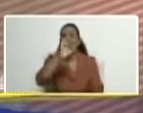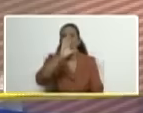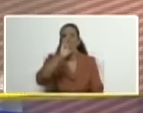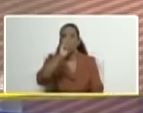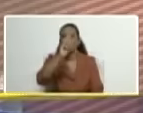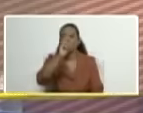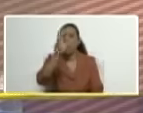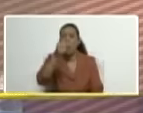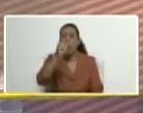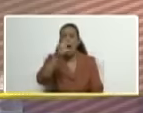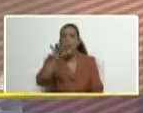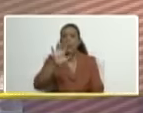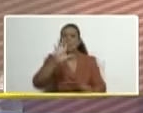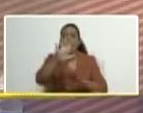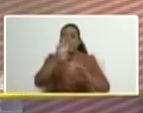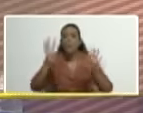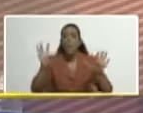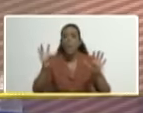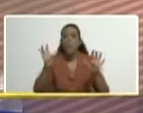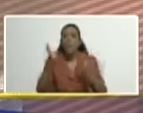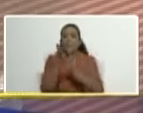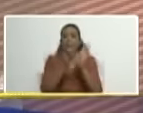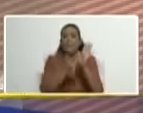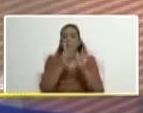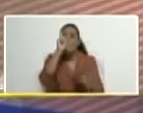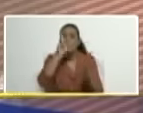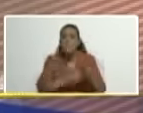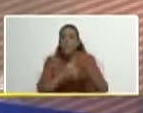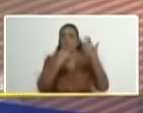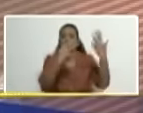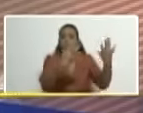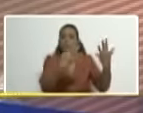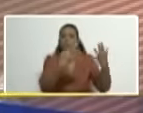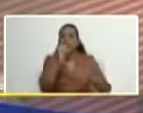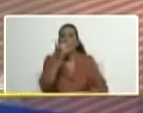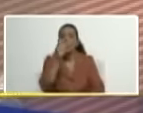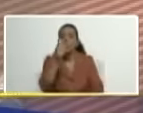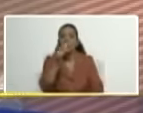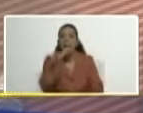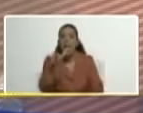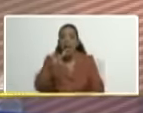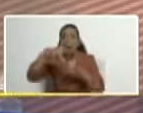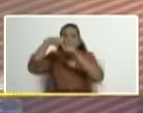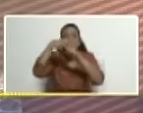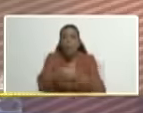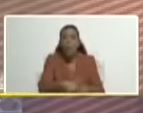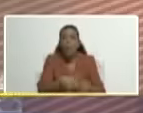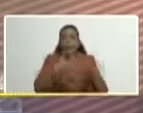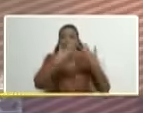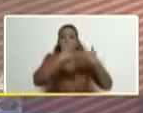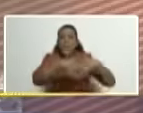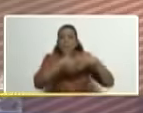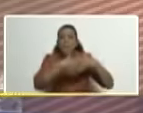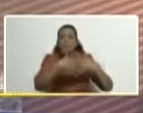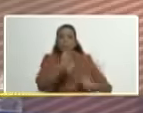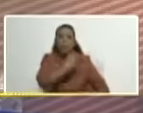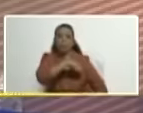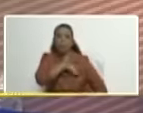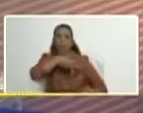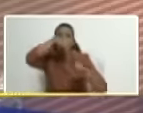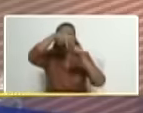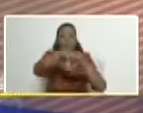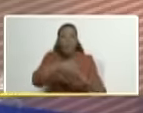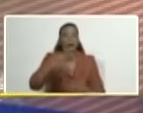¿Qué originó el 19 de abril de 1810? La opresión de la compañía guipuzcoana a